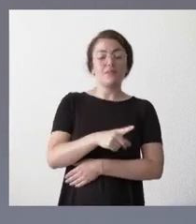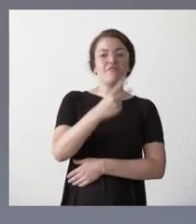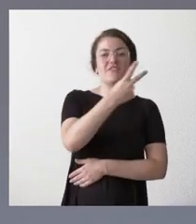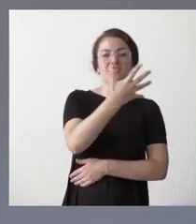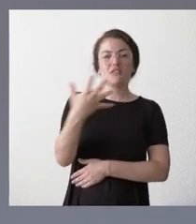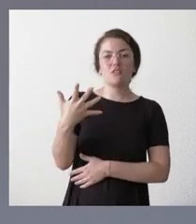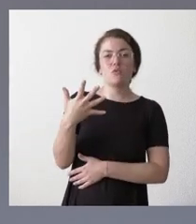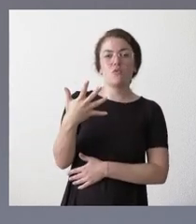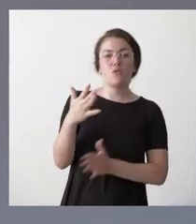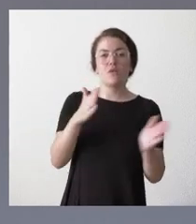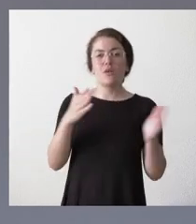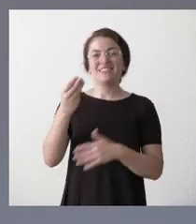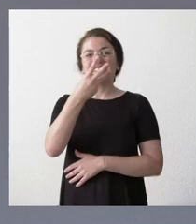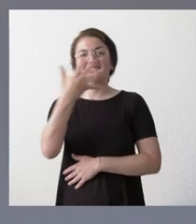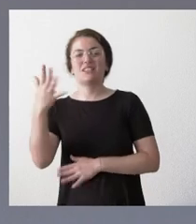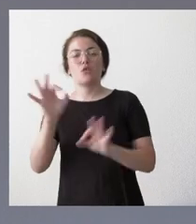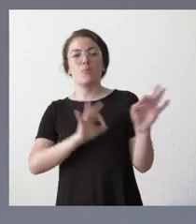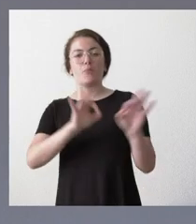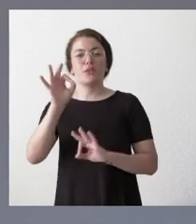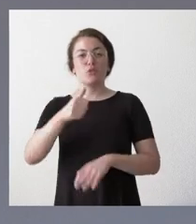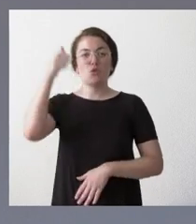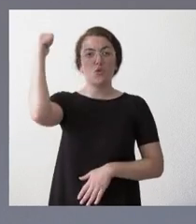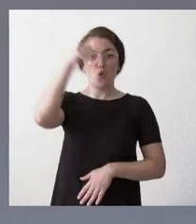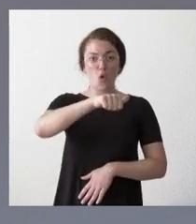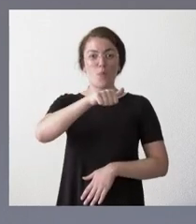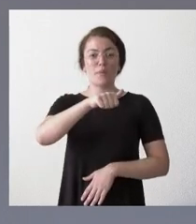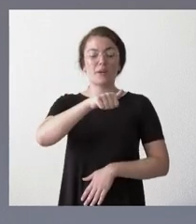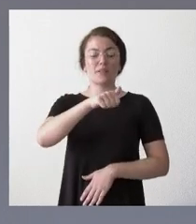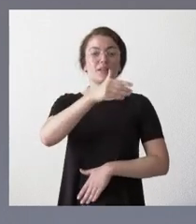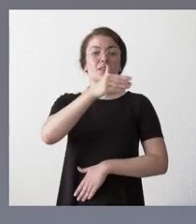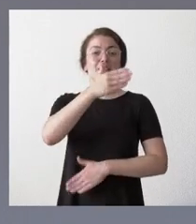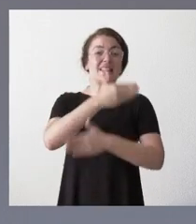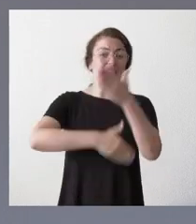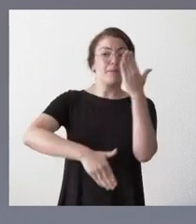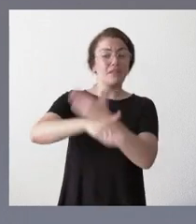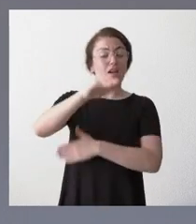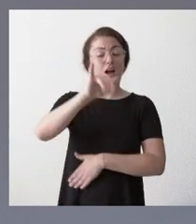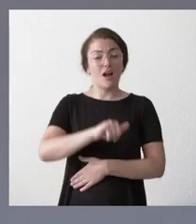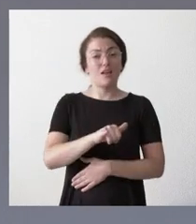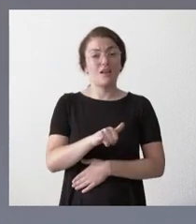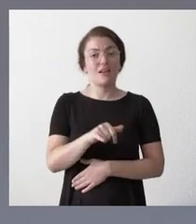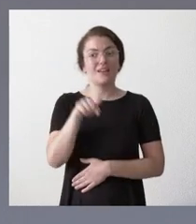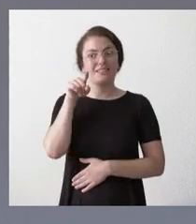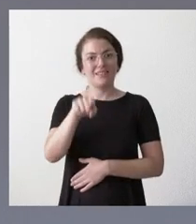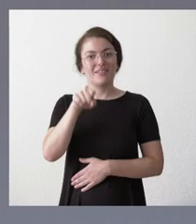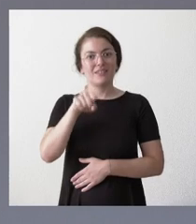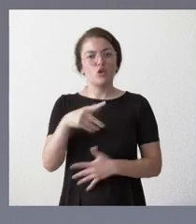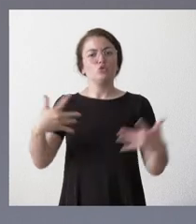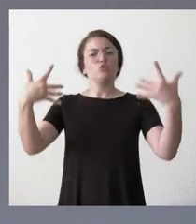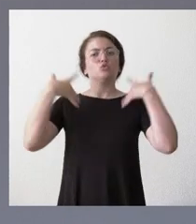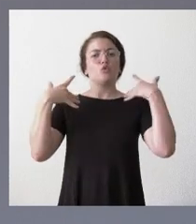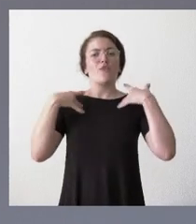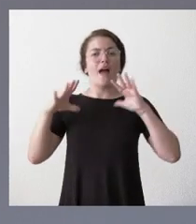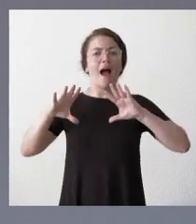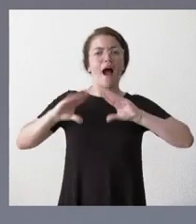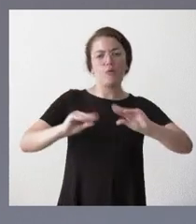25 y un 35% de los hombres que tienen algún tipo de discapacidad han sido víctimas de abusos